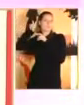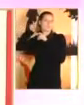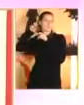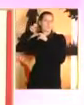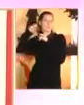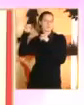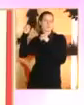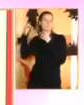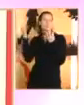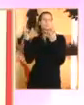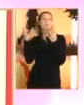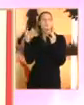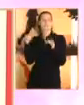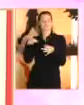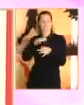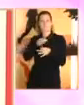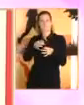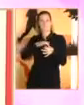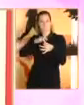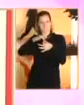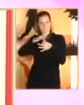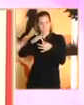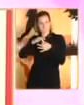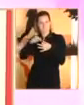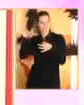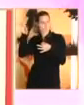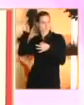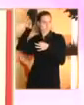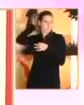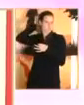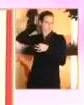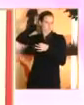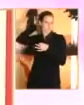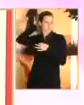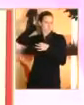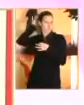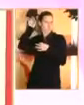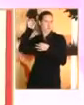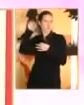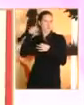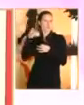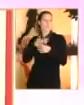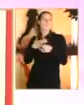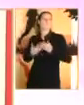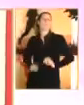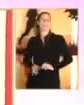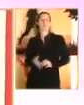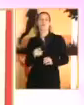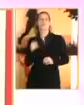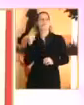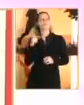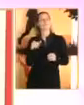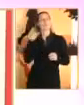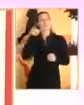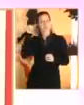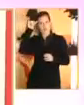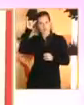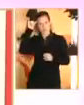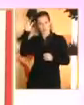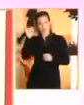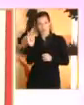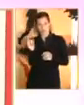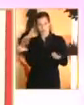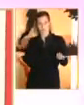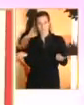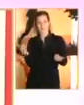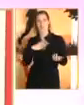una pastilla y esa pastilla va, en este caso, en el lado izquierdo, podría ser bilateral también. Y eso tiene